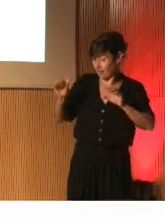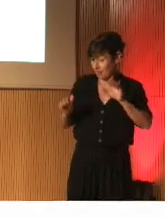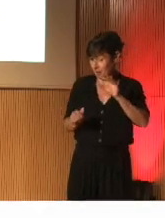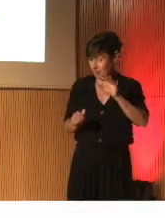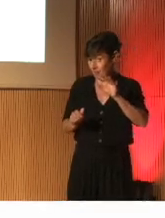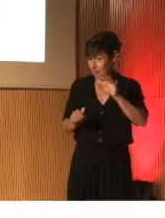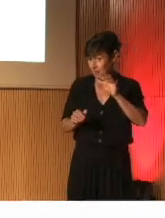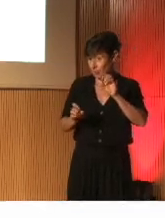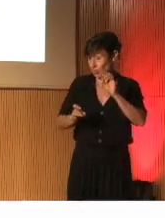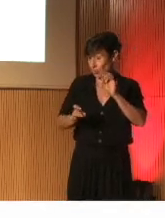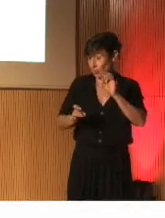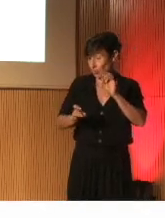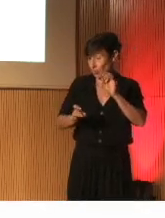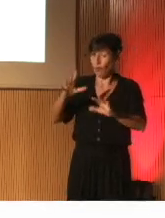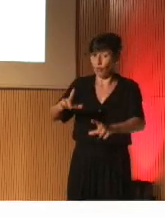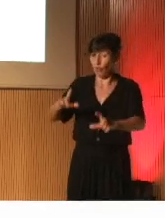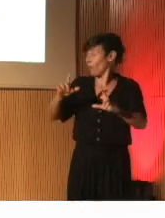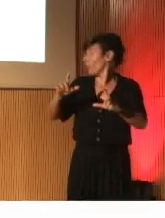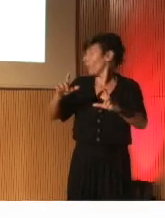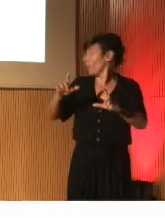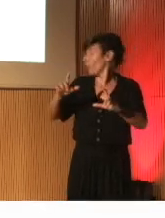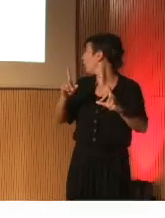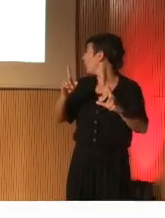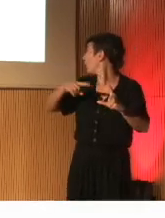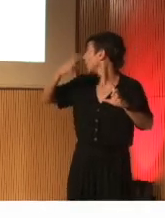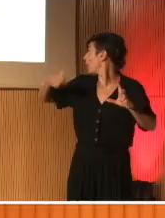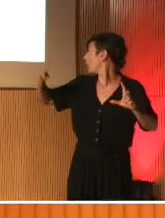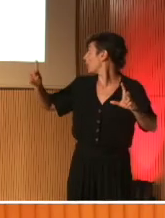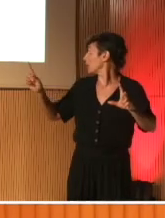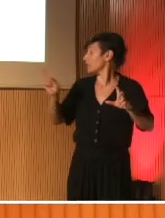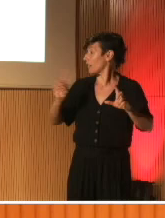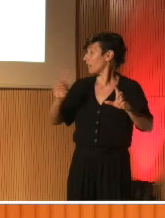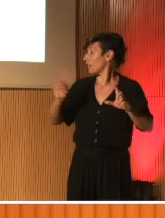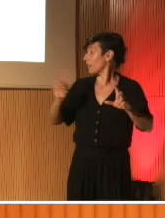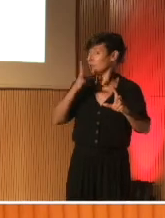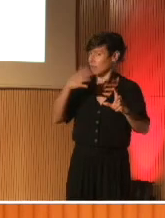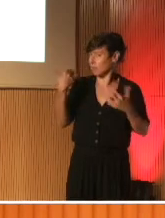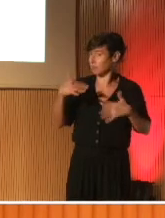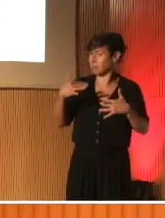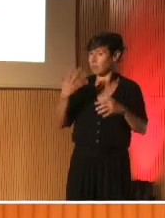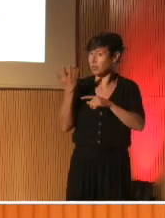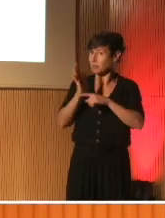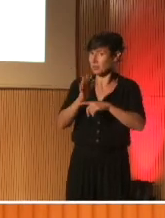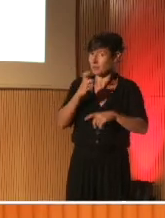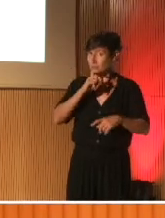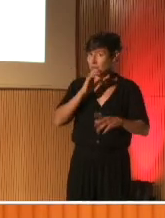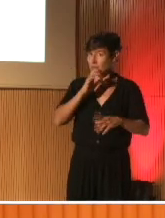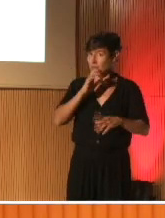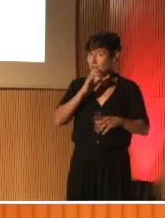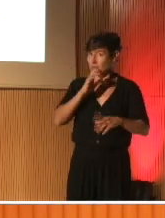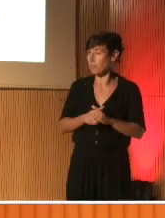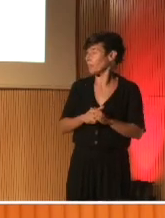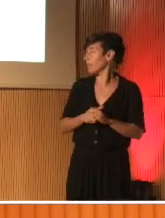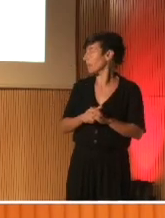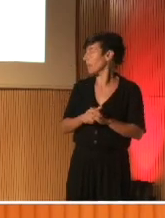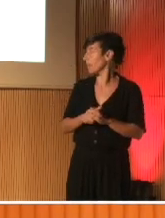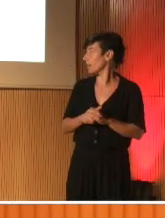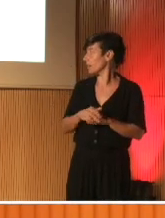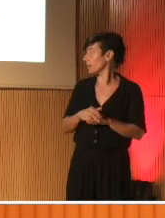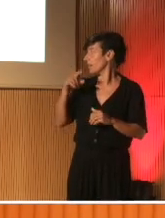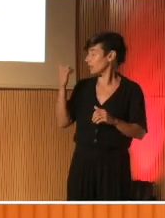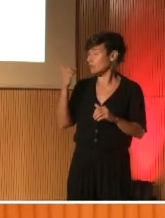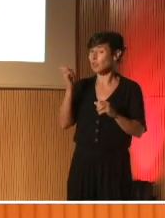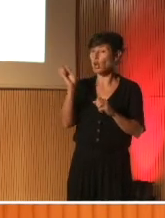soltar un fotón que lo he representado con esta flecha verde porque es complicado representar un fotón este fenómeno se le llama